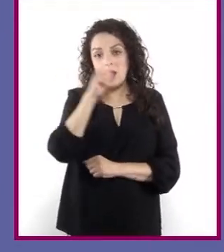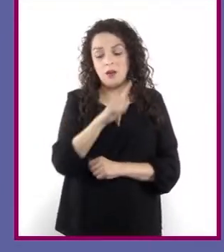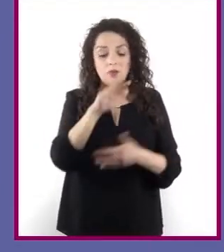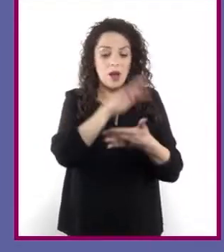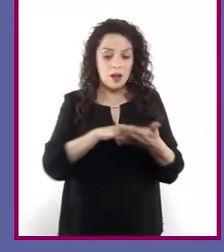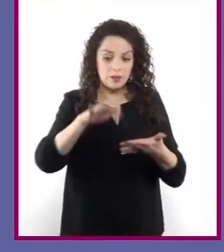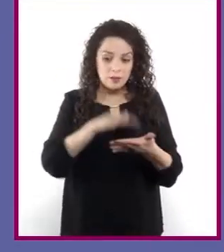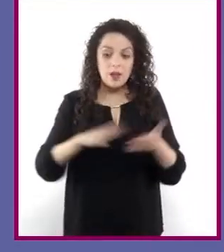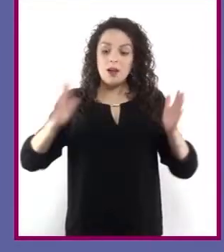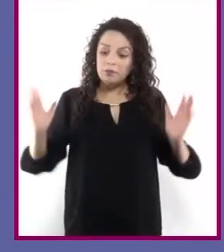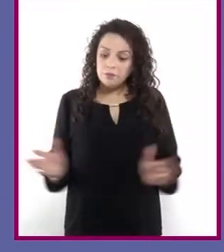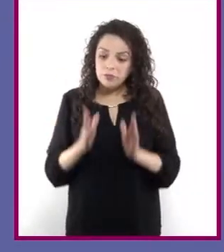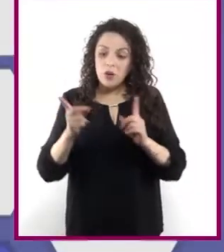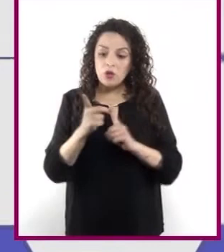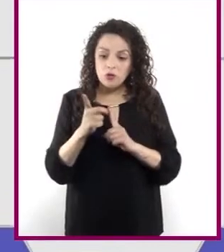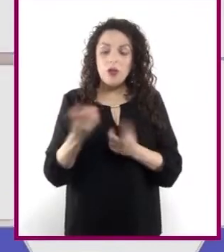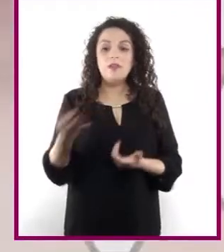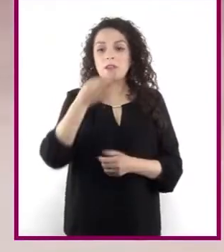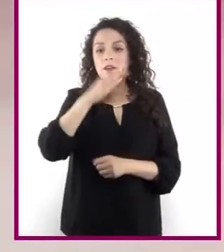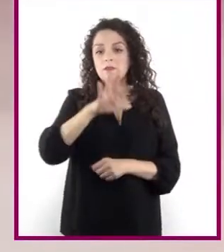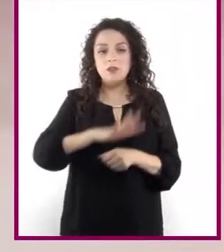las han promovido en eventos culturales.